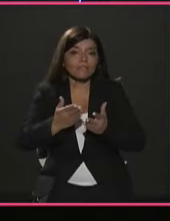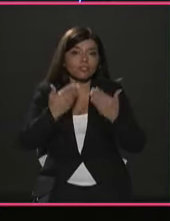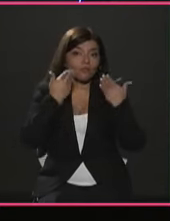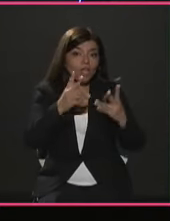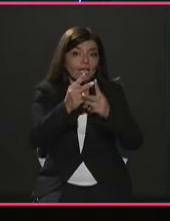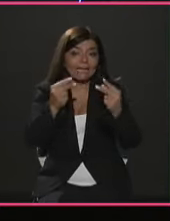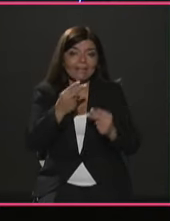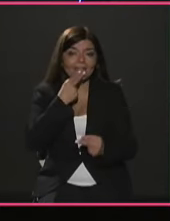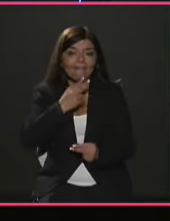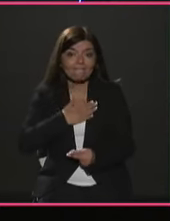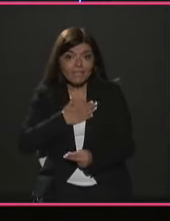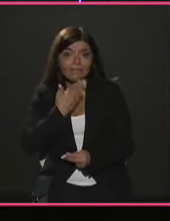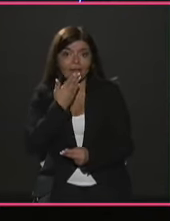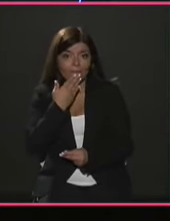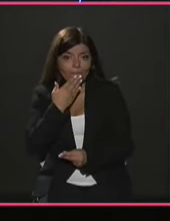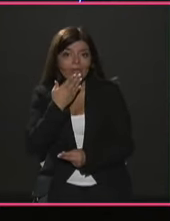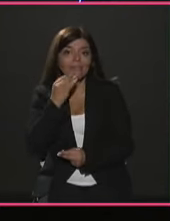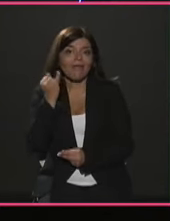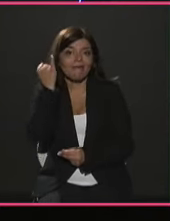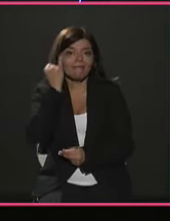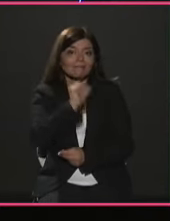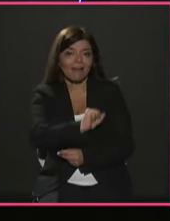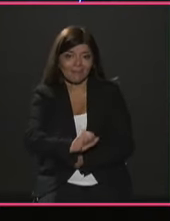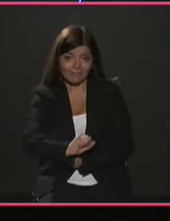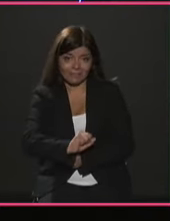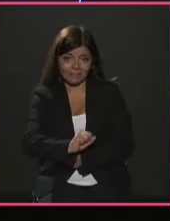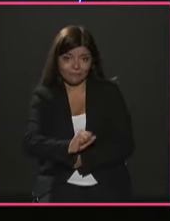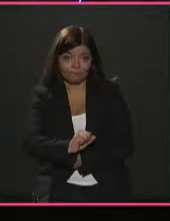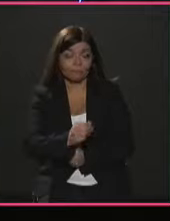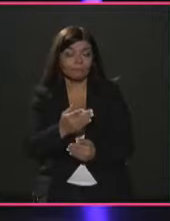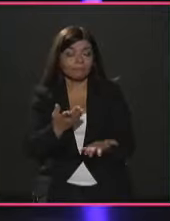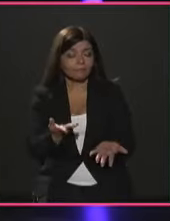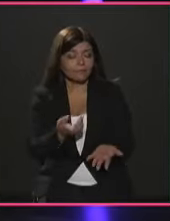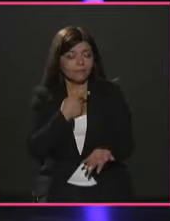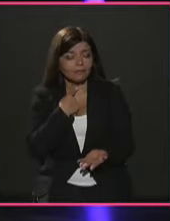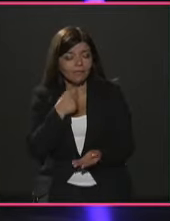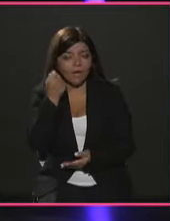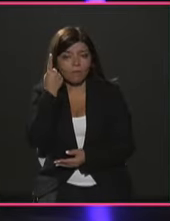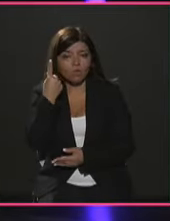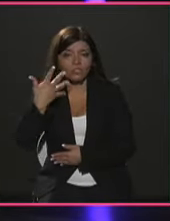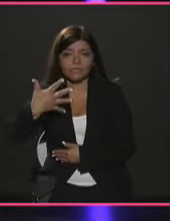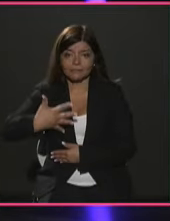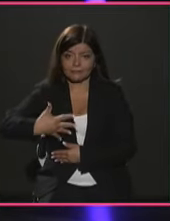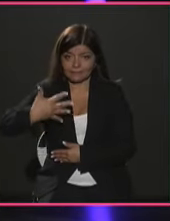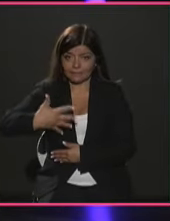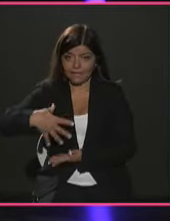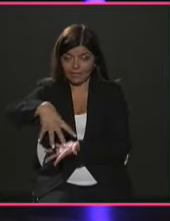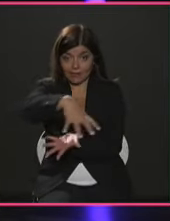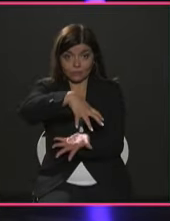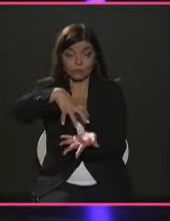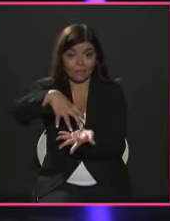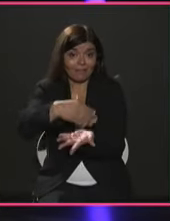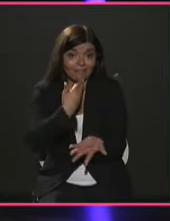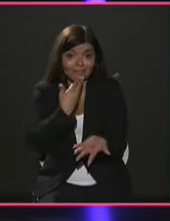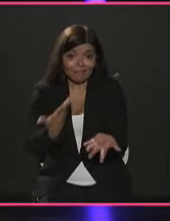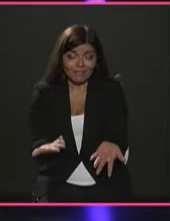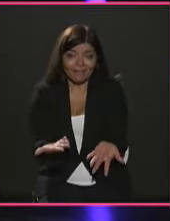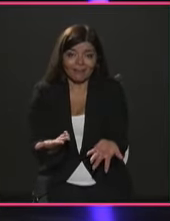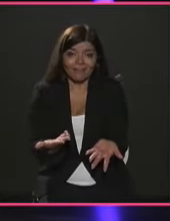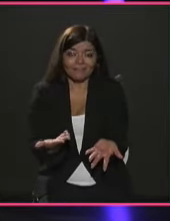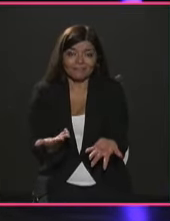vida ya es interesante entender la importancia que tienen las ciudades también